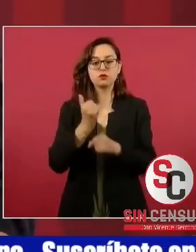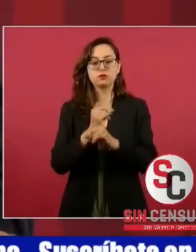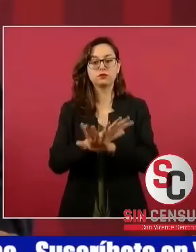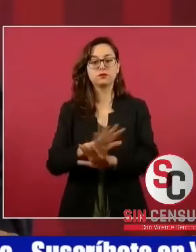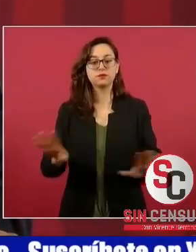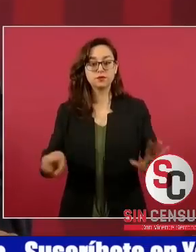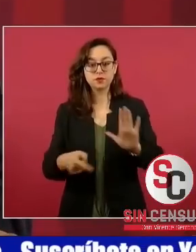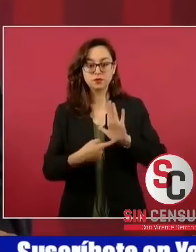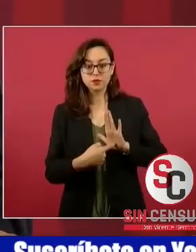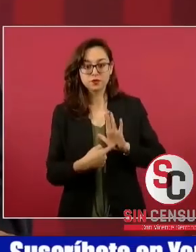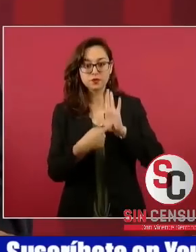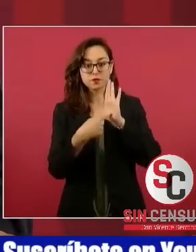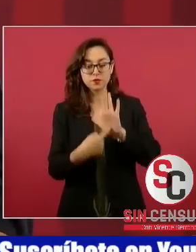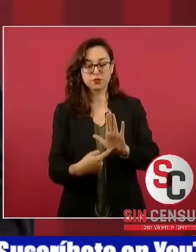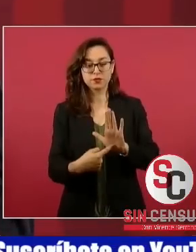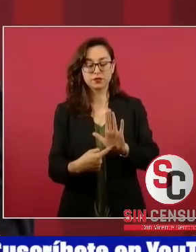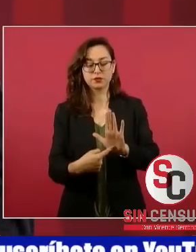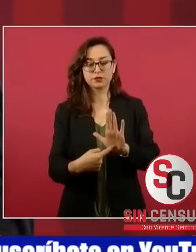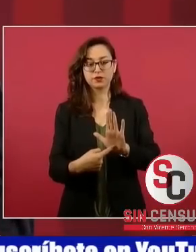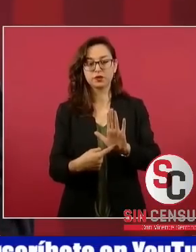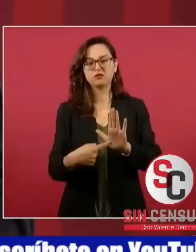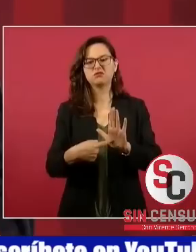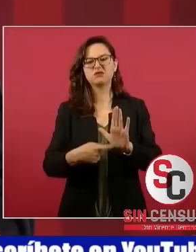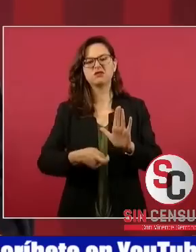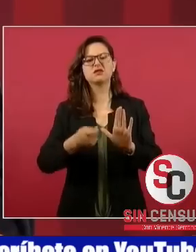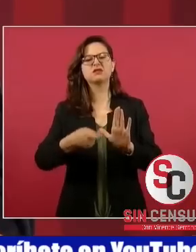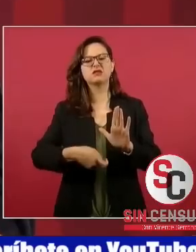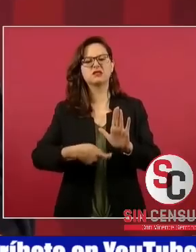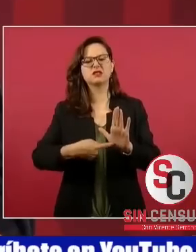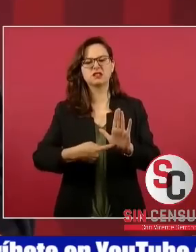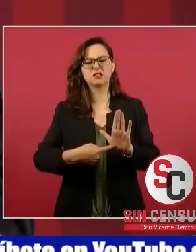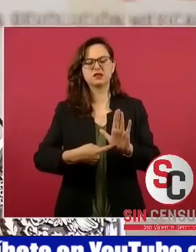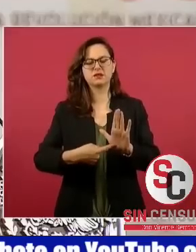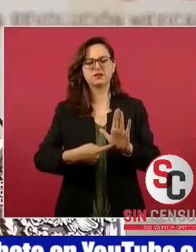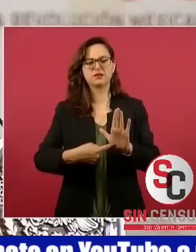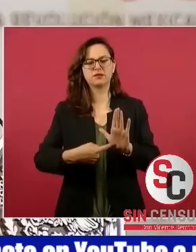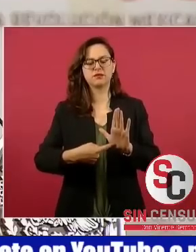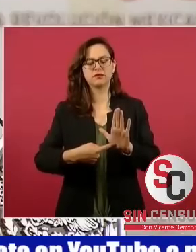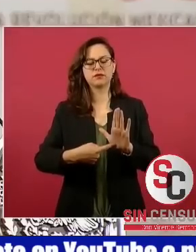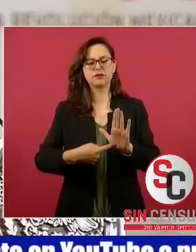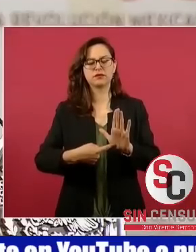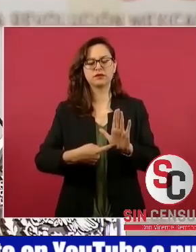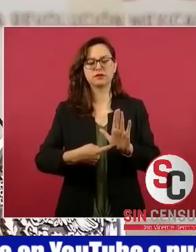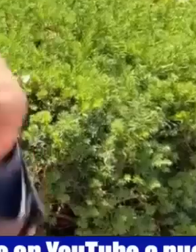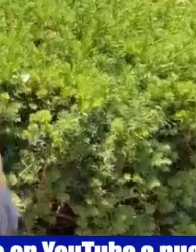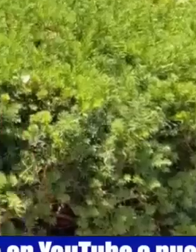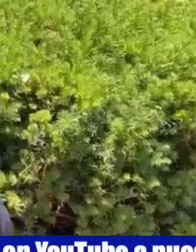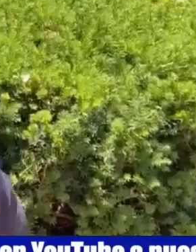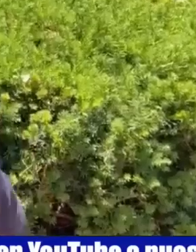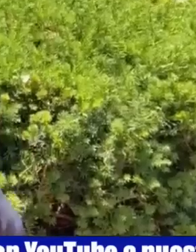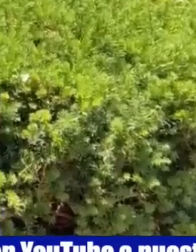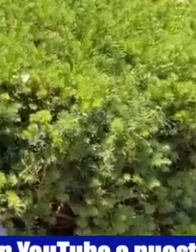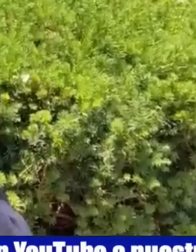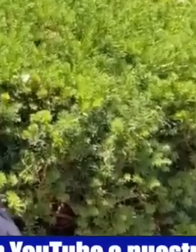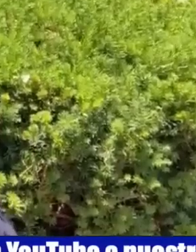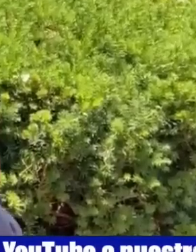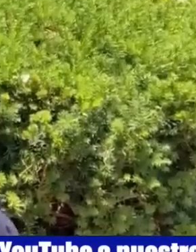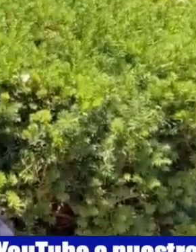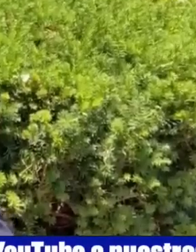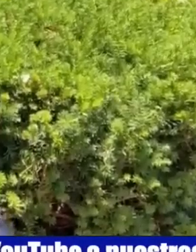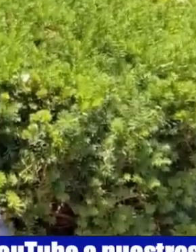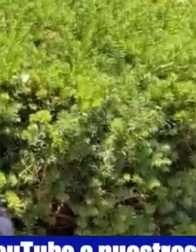de procedencia ilícita. El presunto uso, dije. En la carpeta de investigación ya se le sigue en la Fiscalía General